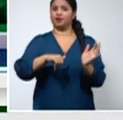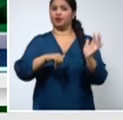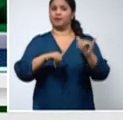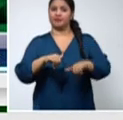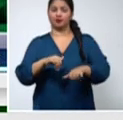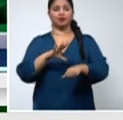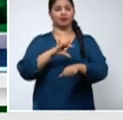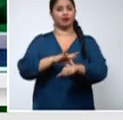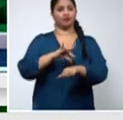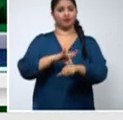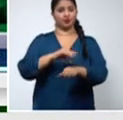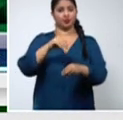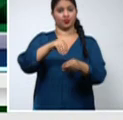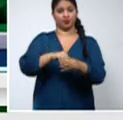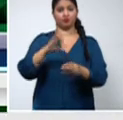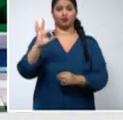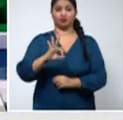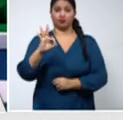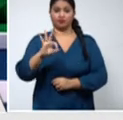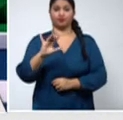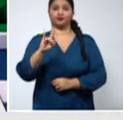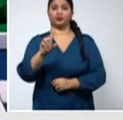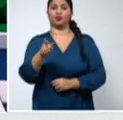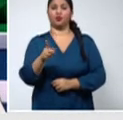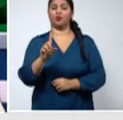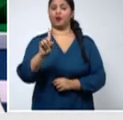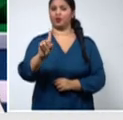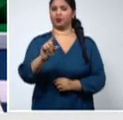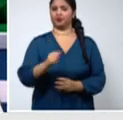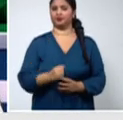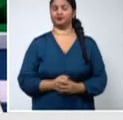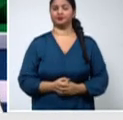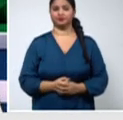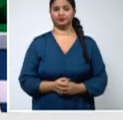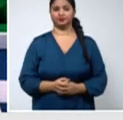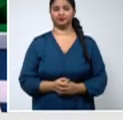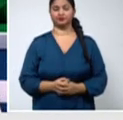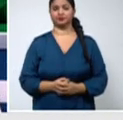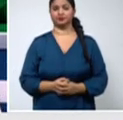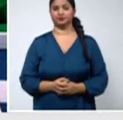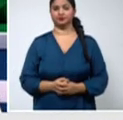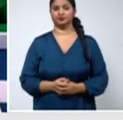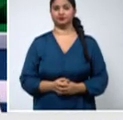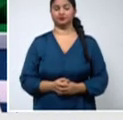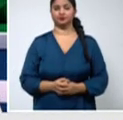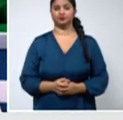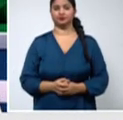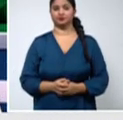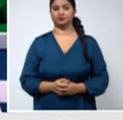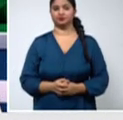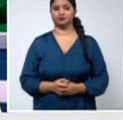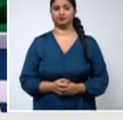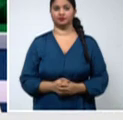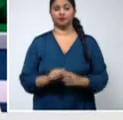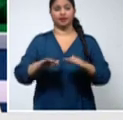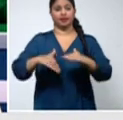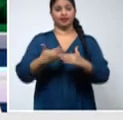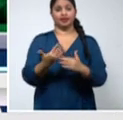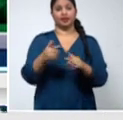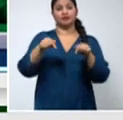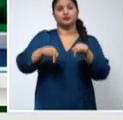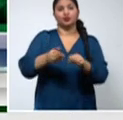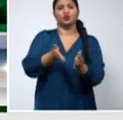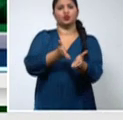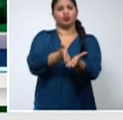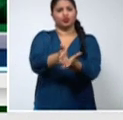es el 9,1%. Se trabaja en el día de hoy para lograr identificar la fuente de